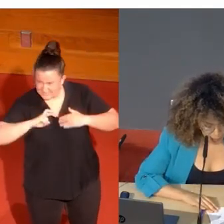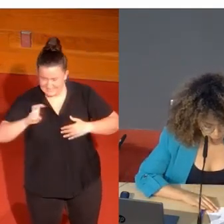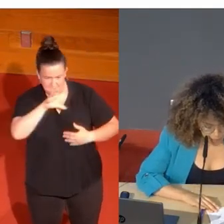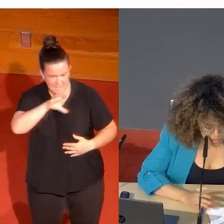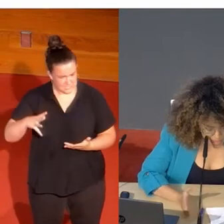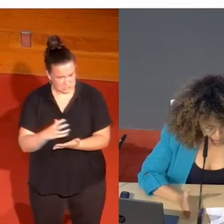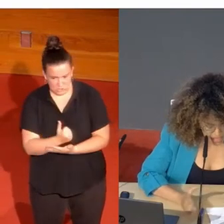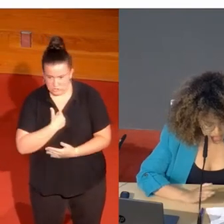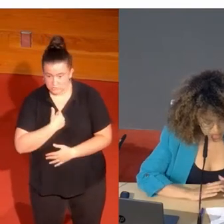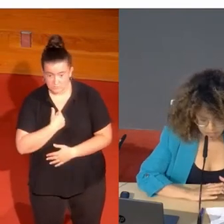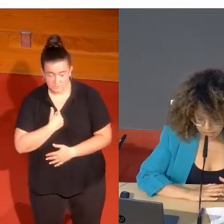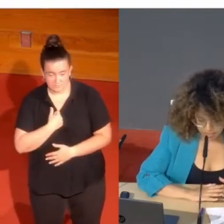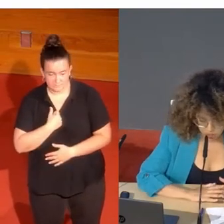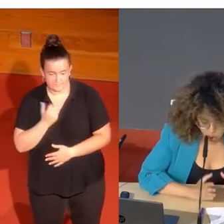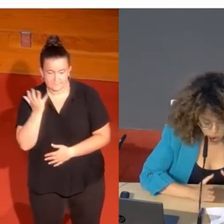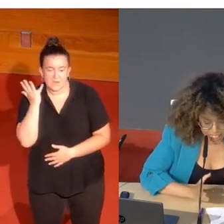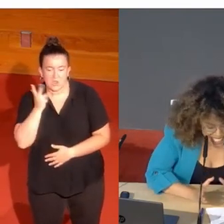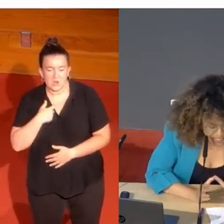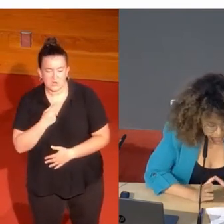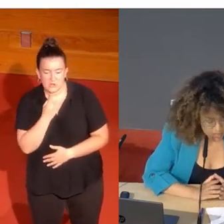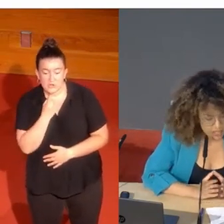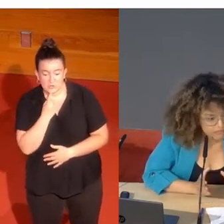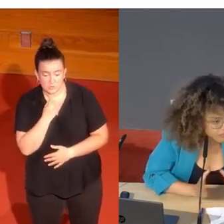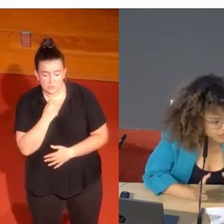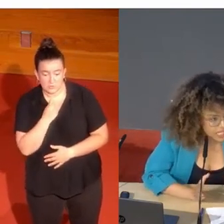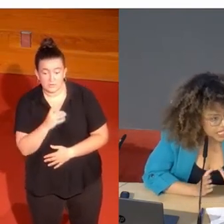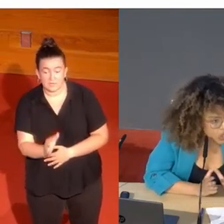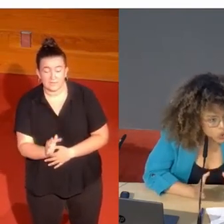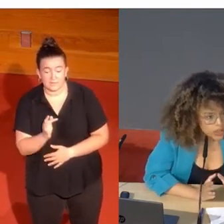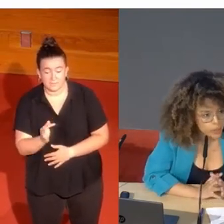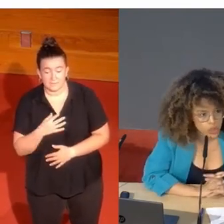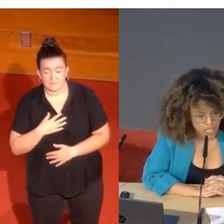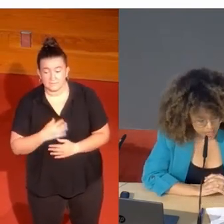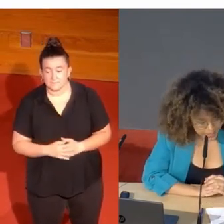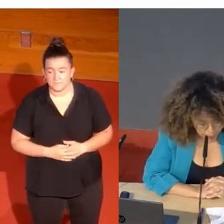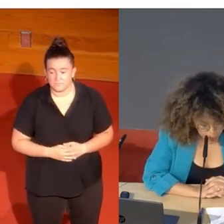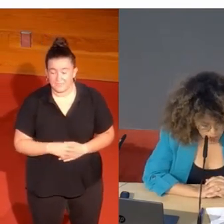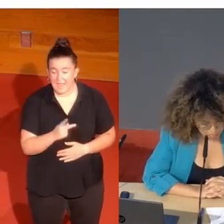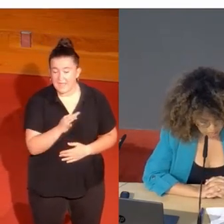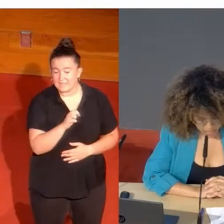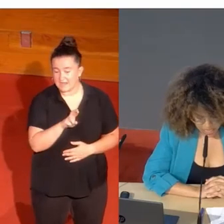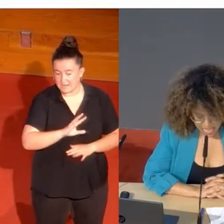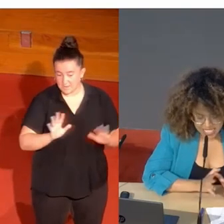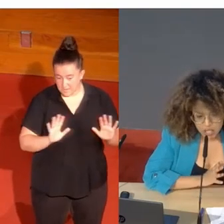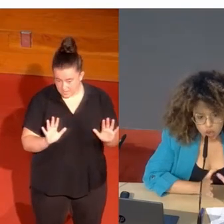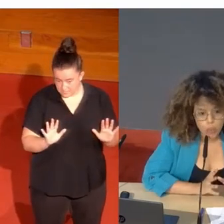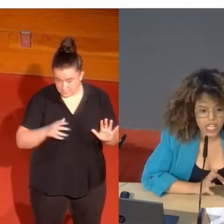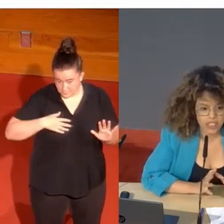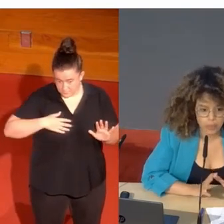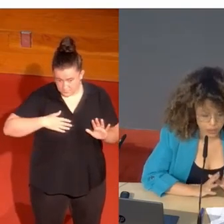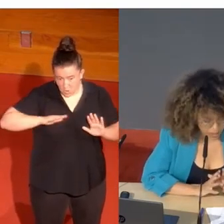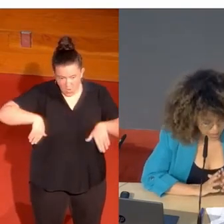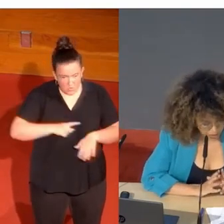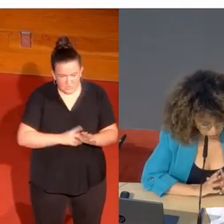Eh y además eh Solo Qatar en los últimos tiempos ha sido